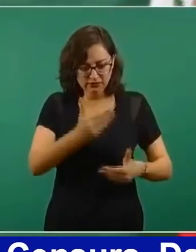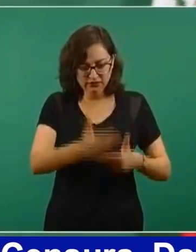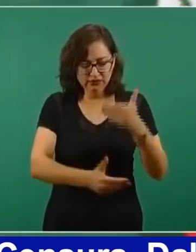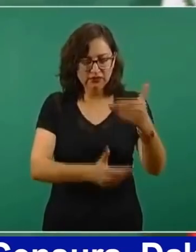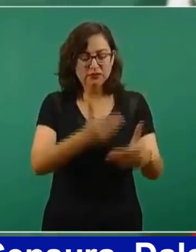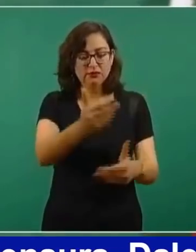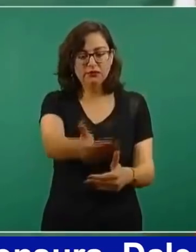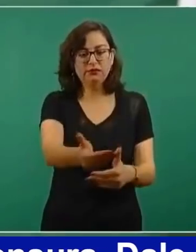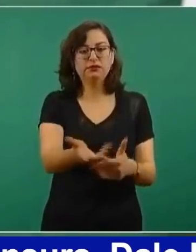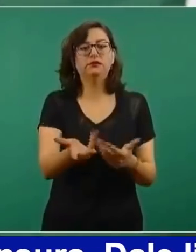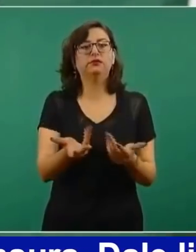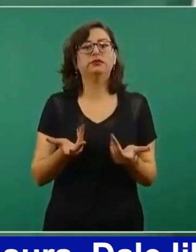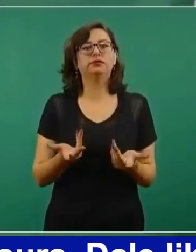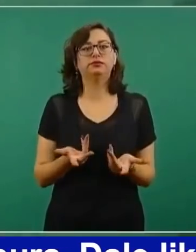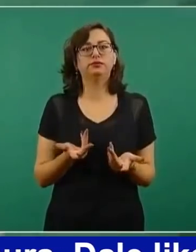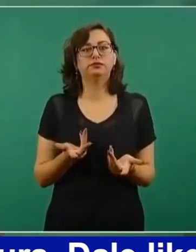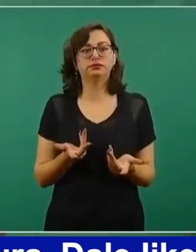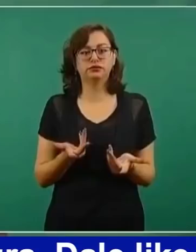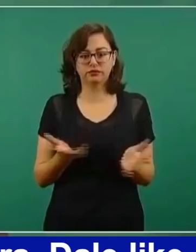para